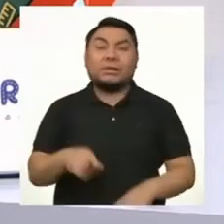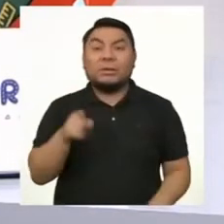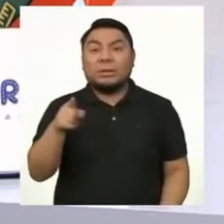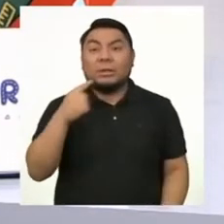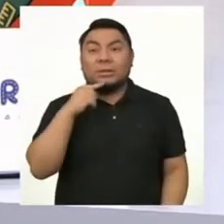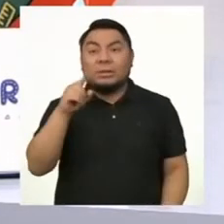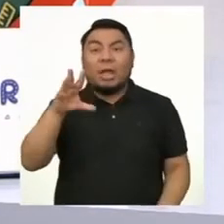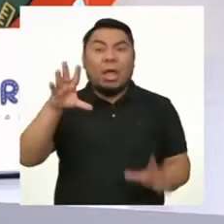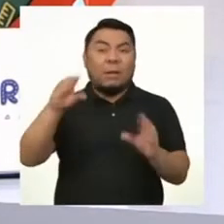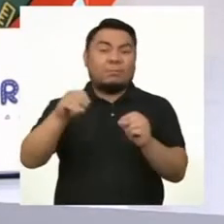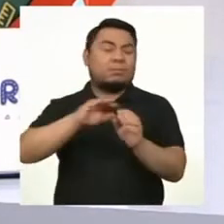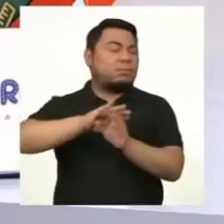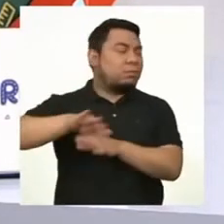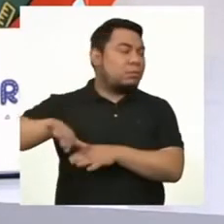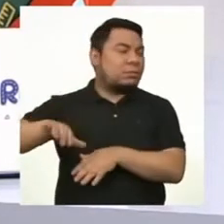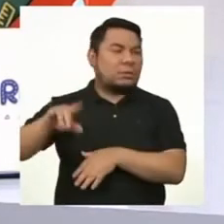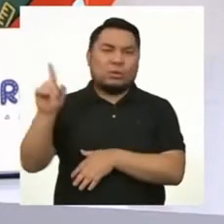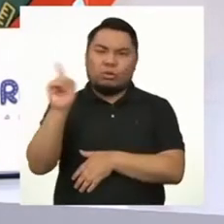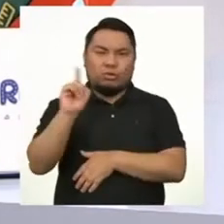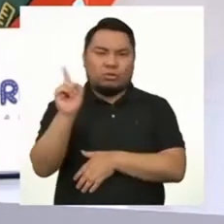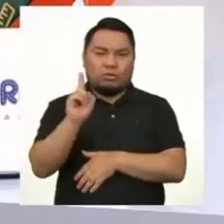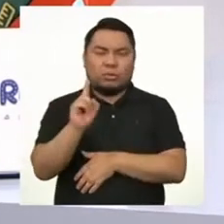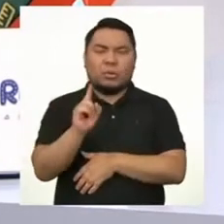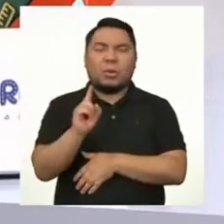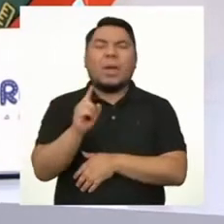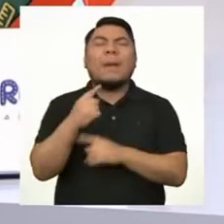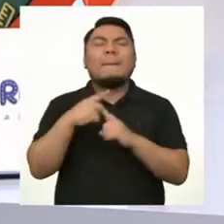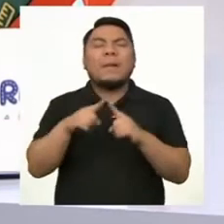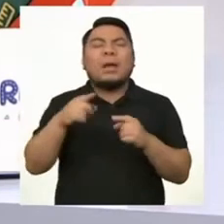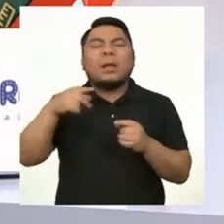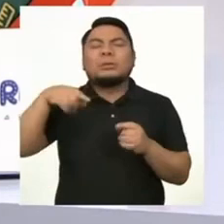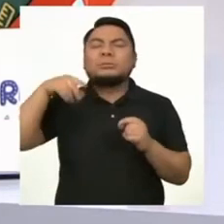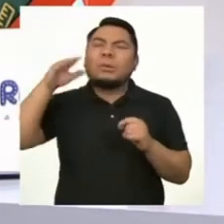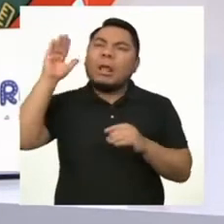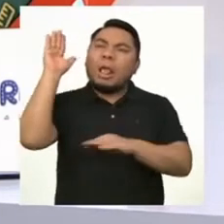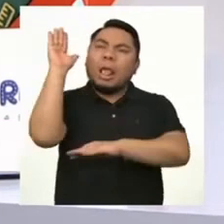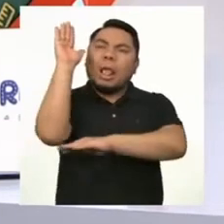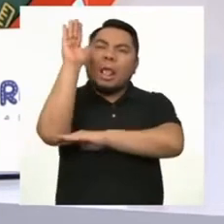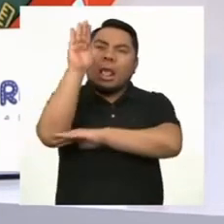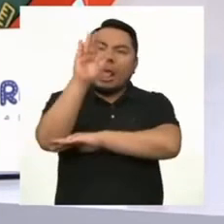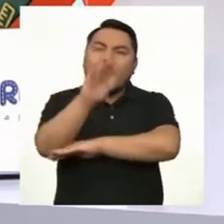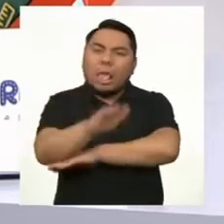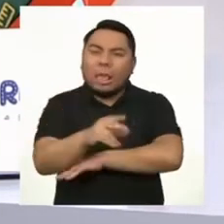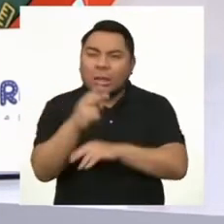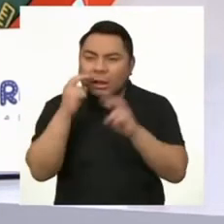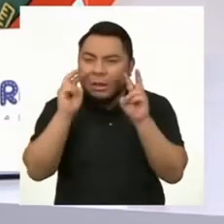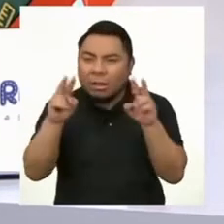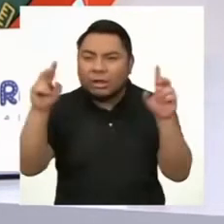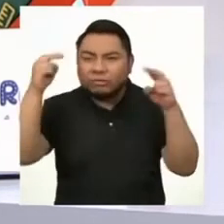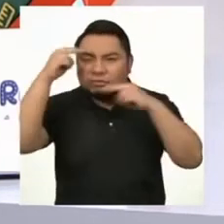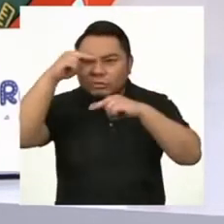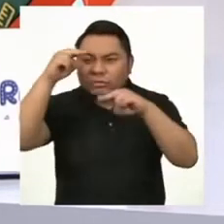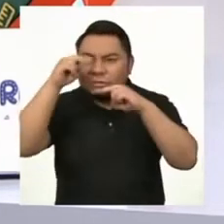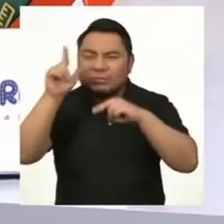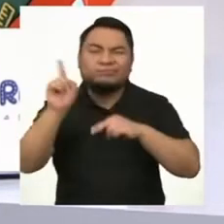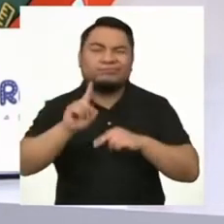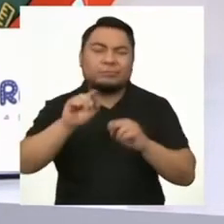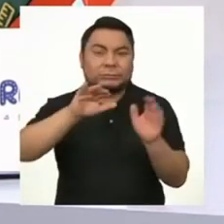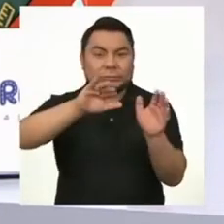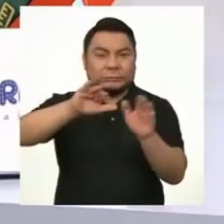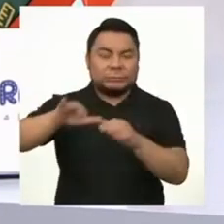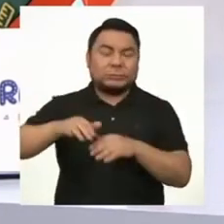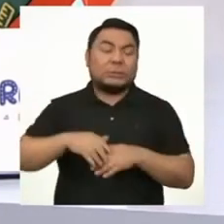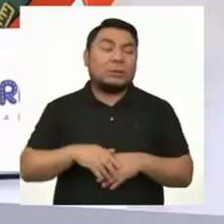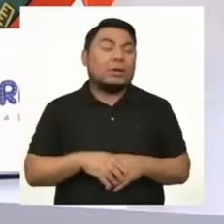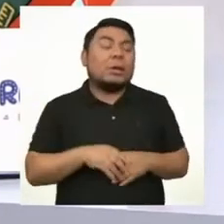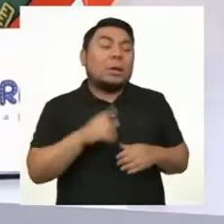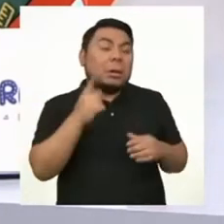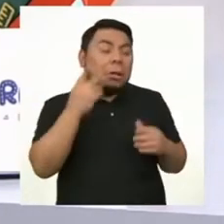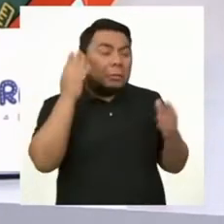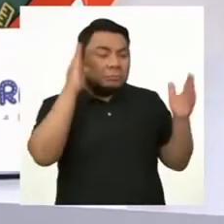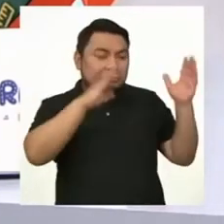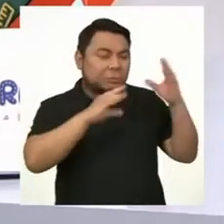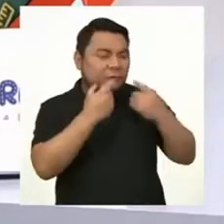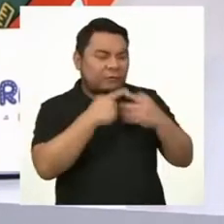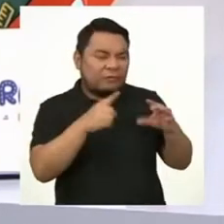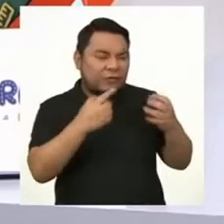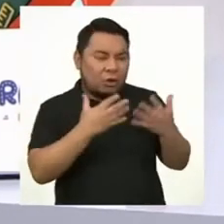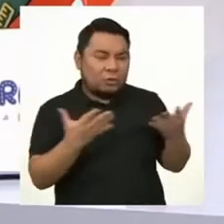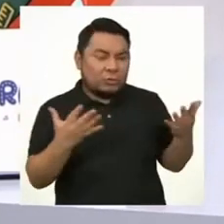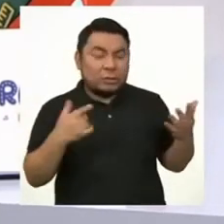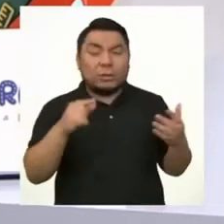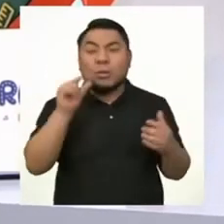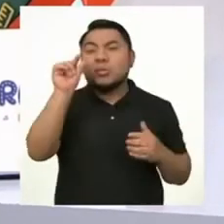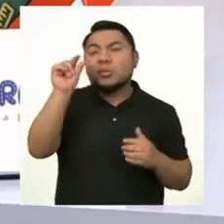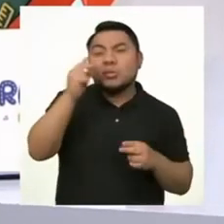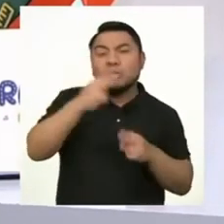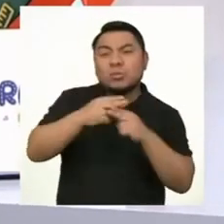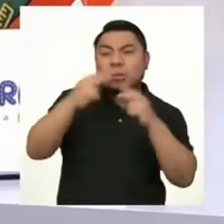vivas desinformado, para nada. Me refiero a destinar un momento al día para ellas, para luego ya poder